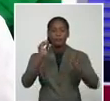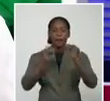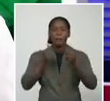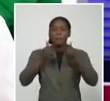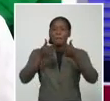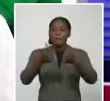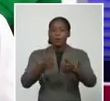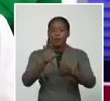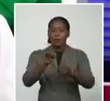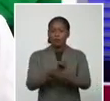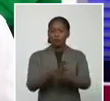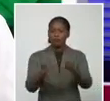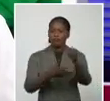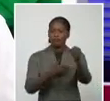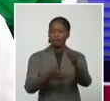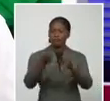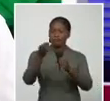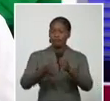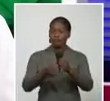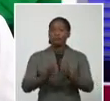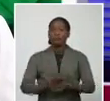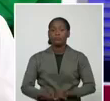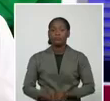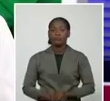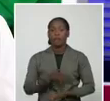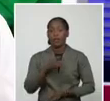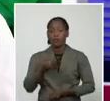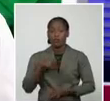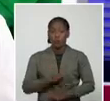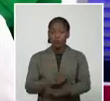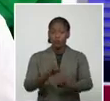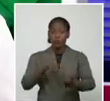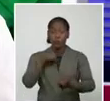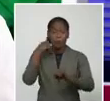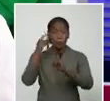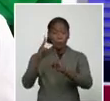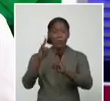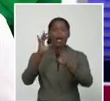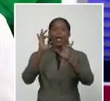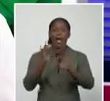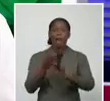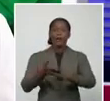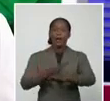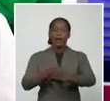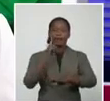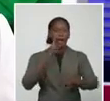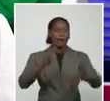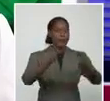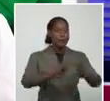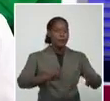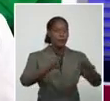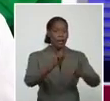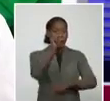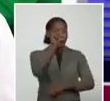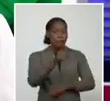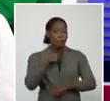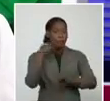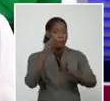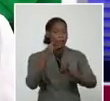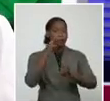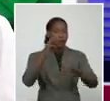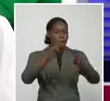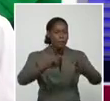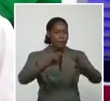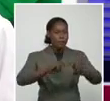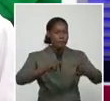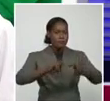son casos que ya se han informado en un momento determinado. Ese es el proceso. Por eso no es la cuestión de